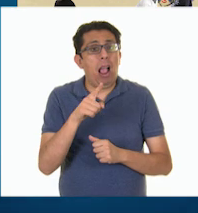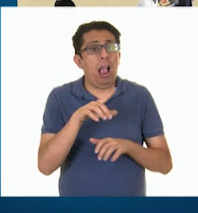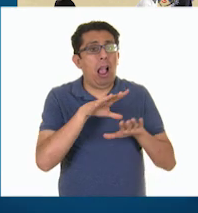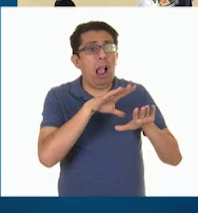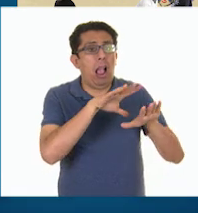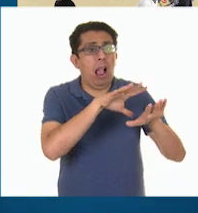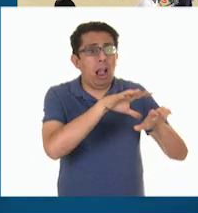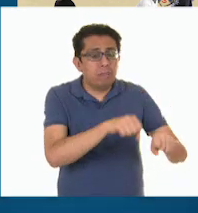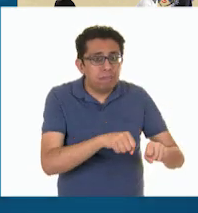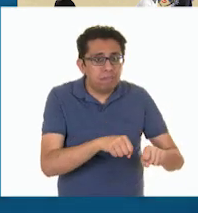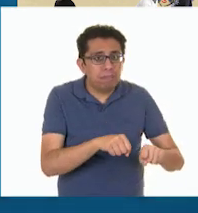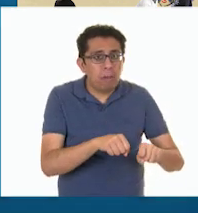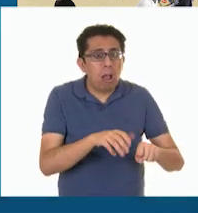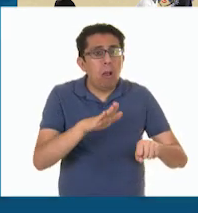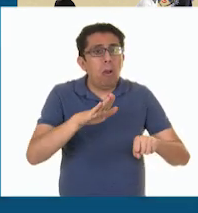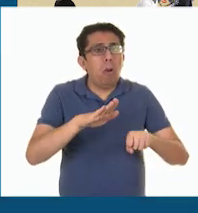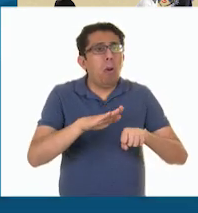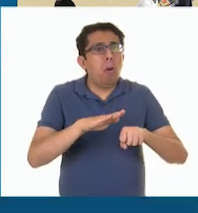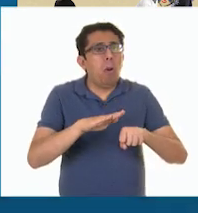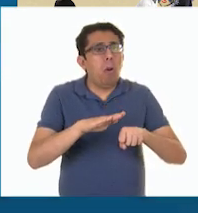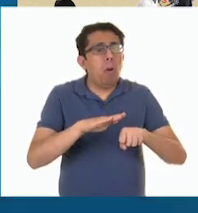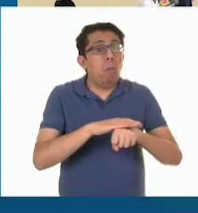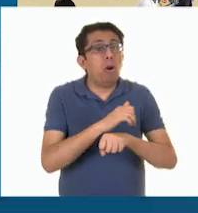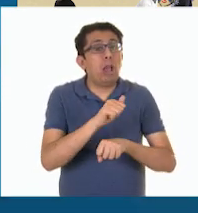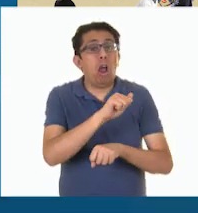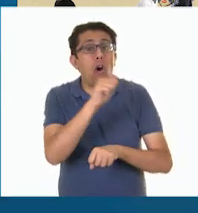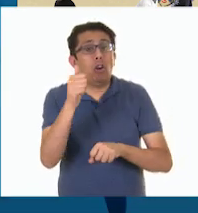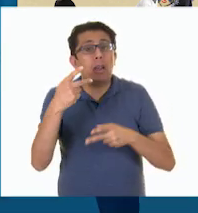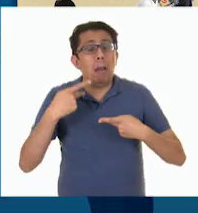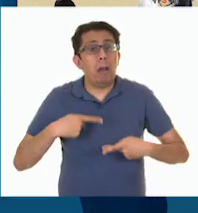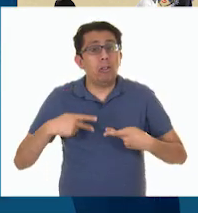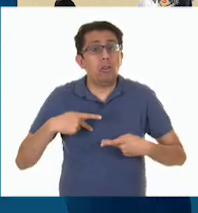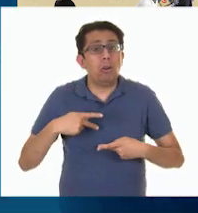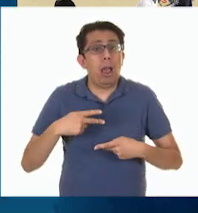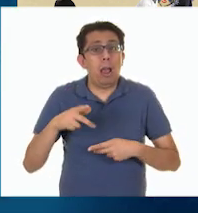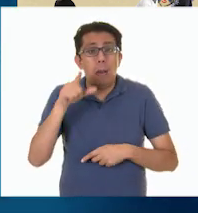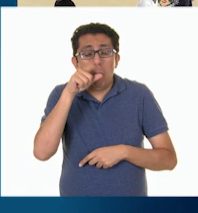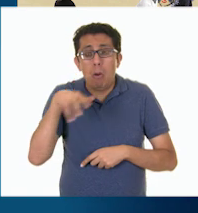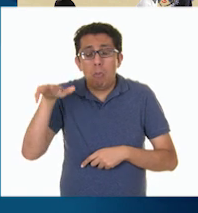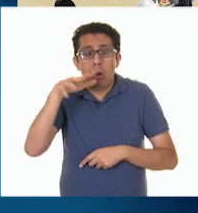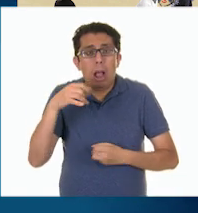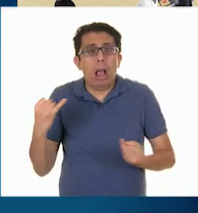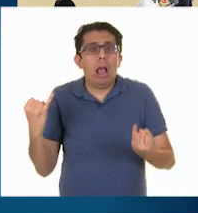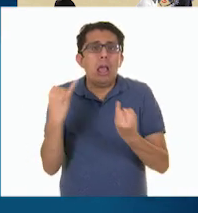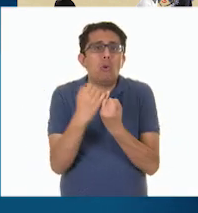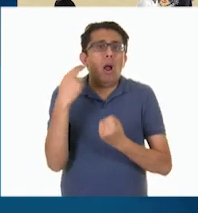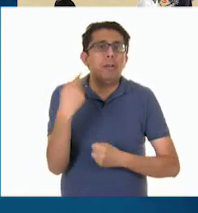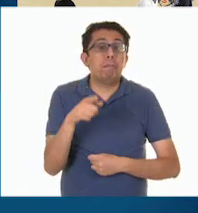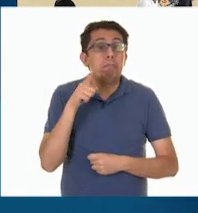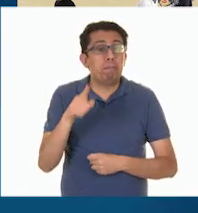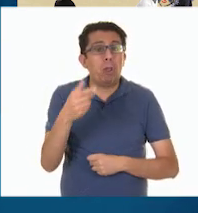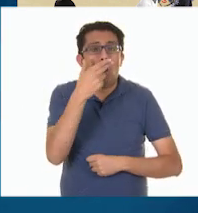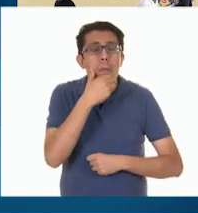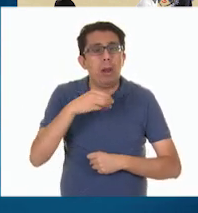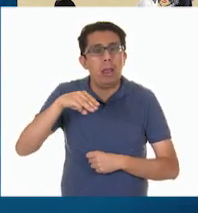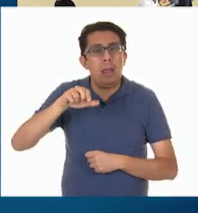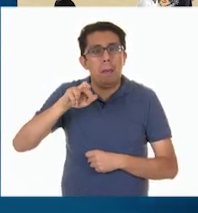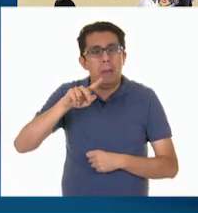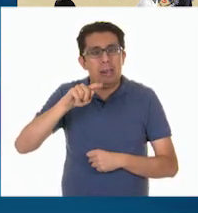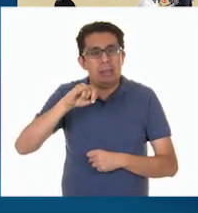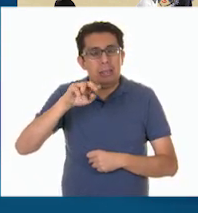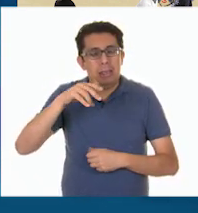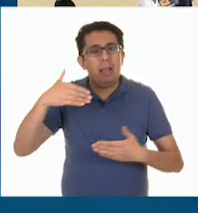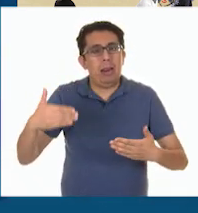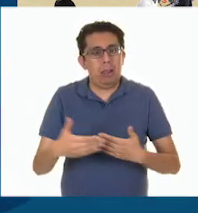llamarse igual que un perseguido por la justicia. El señor Martínez, chapaneco de 25 años y oriundo